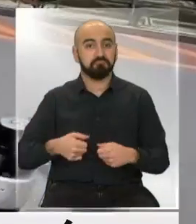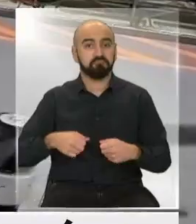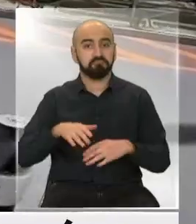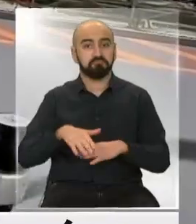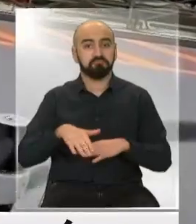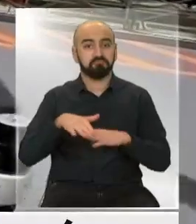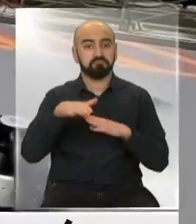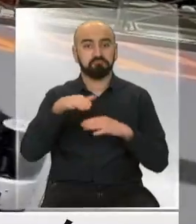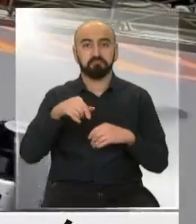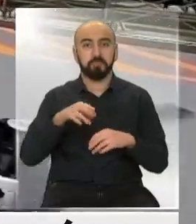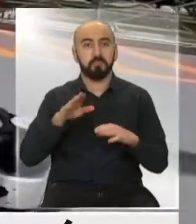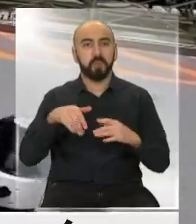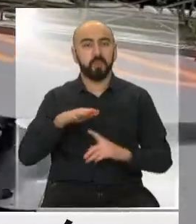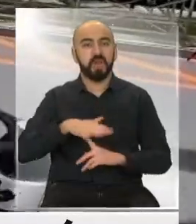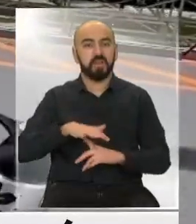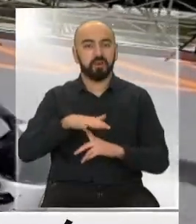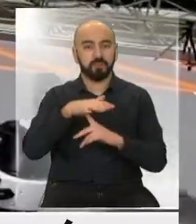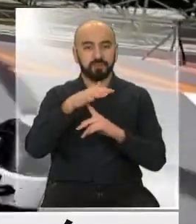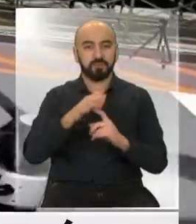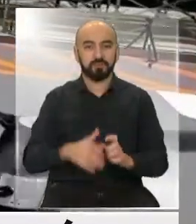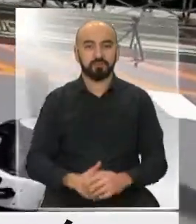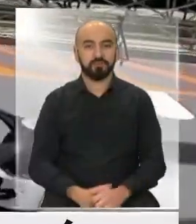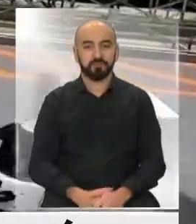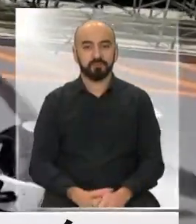hace un helicóptero. Ahí está.